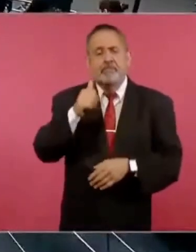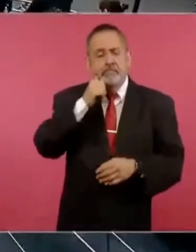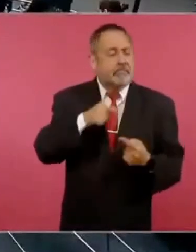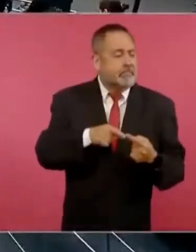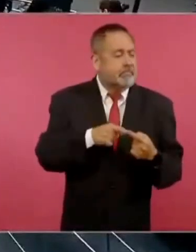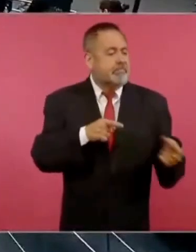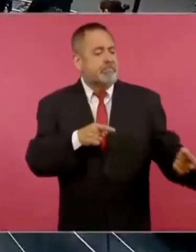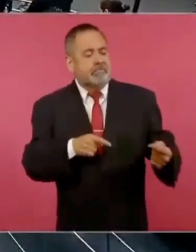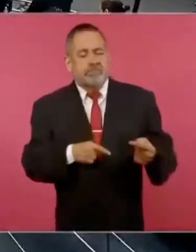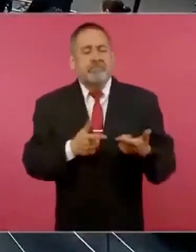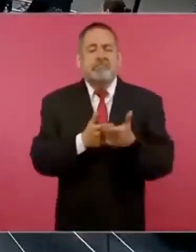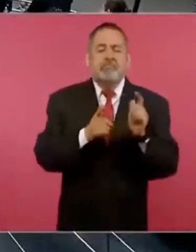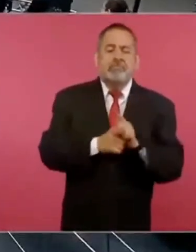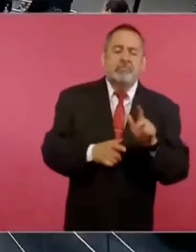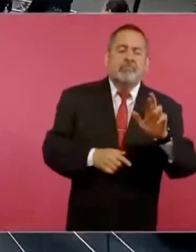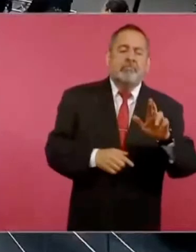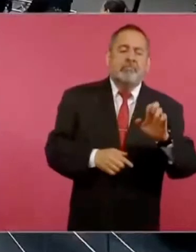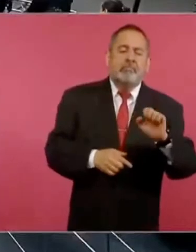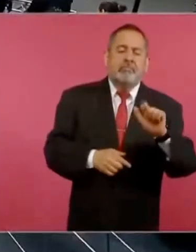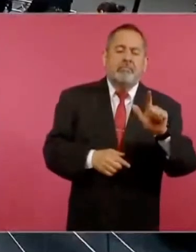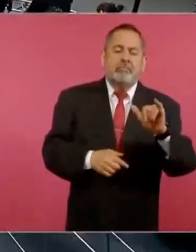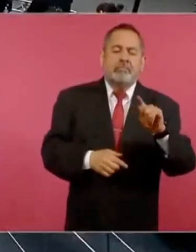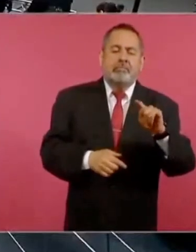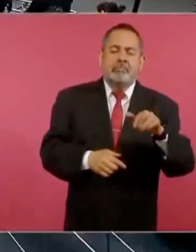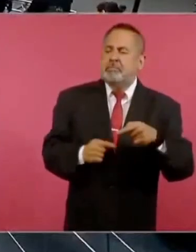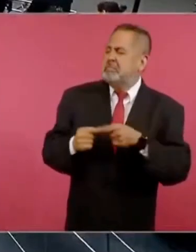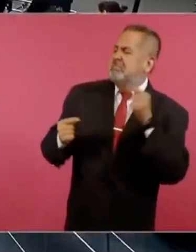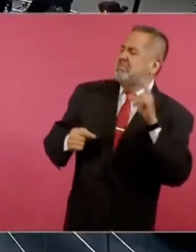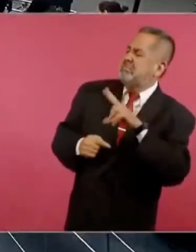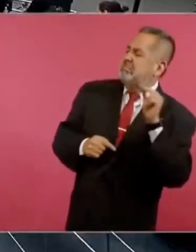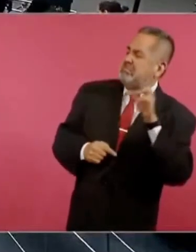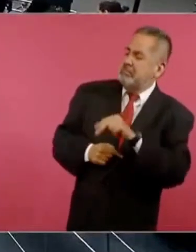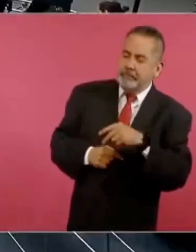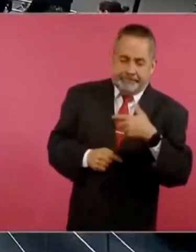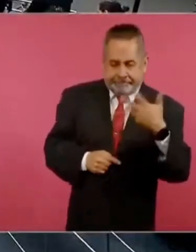de realistas o de